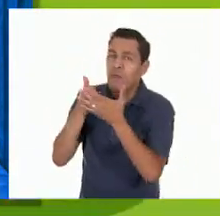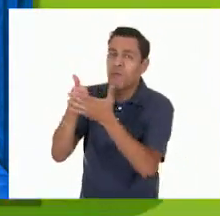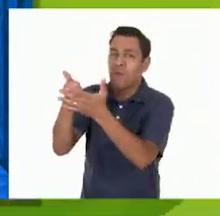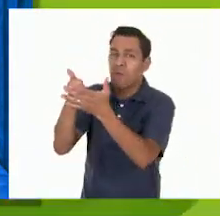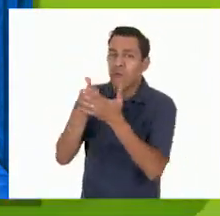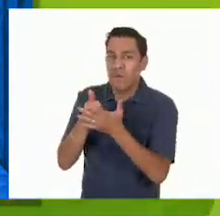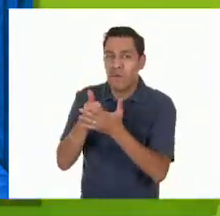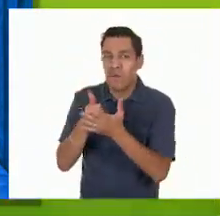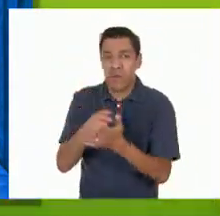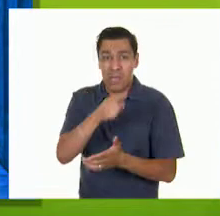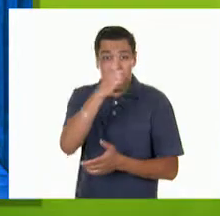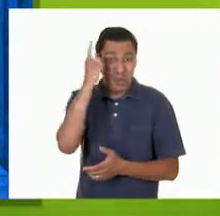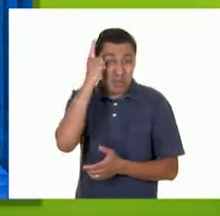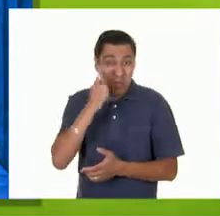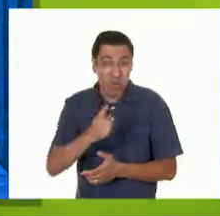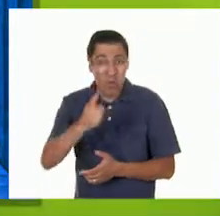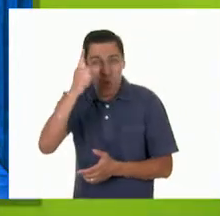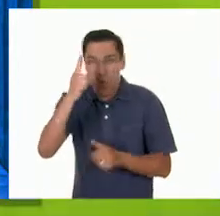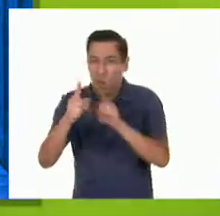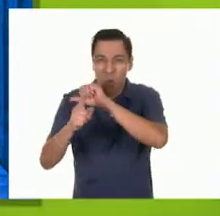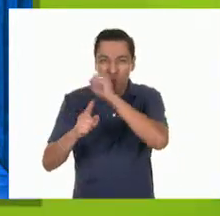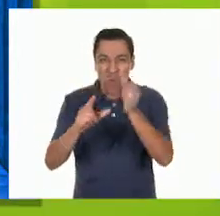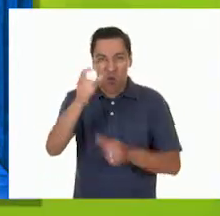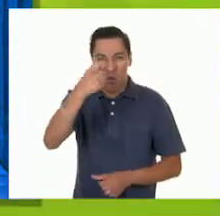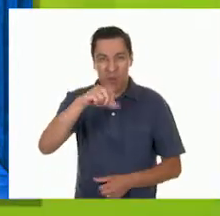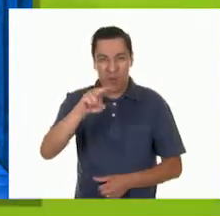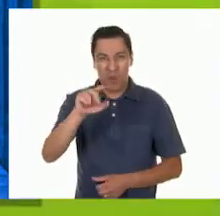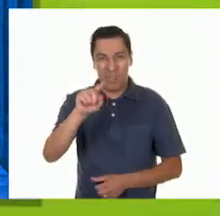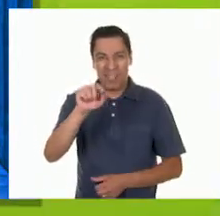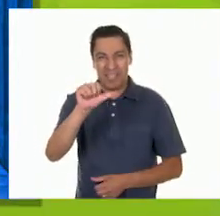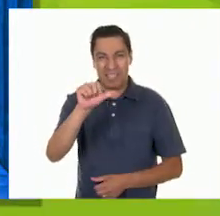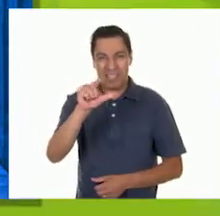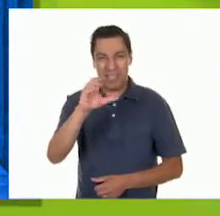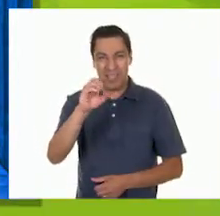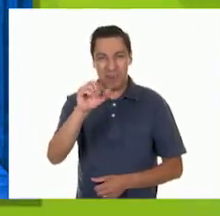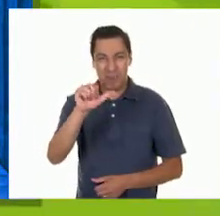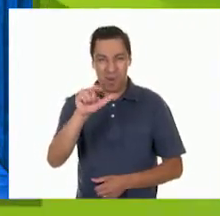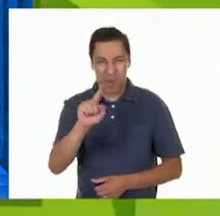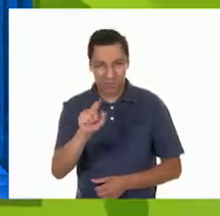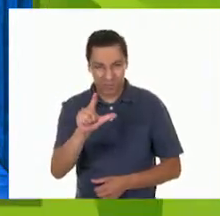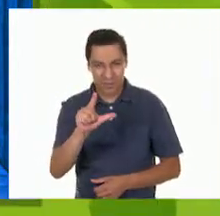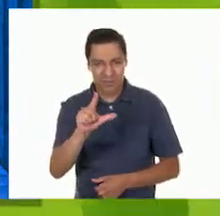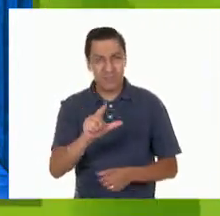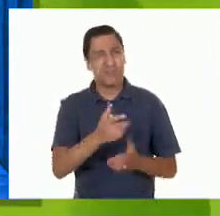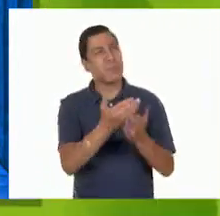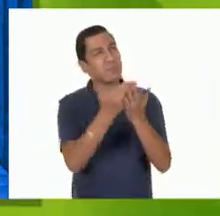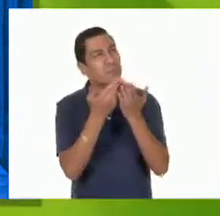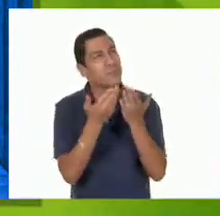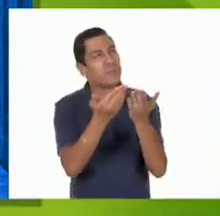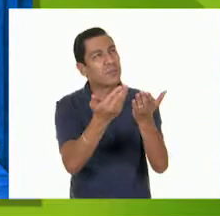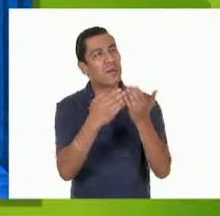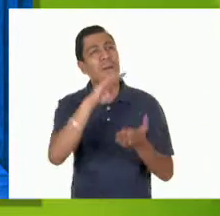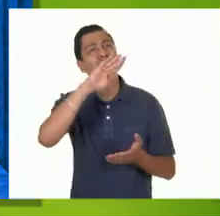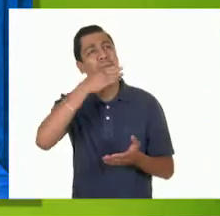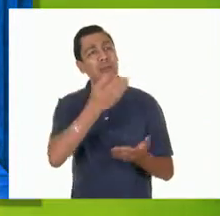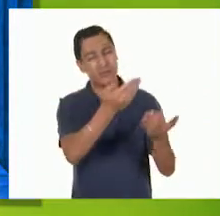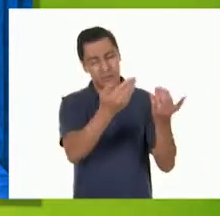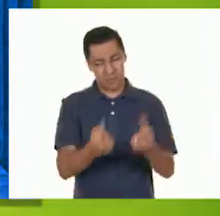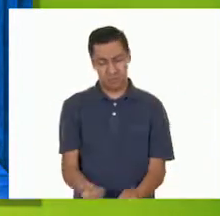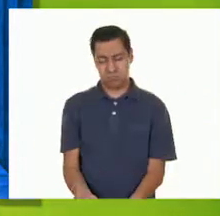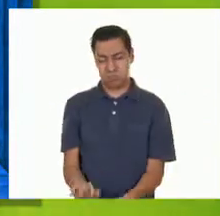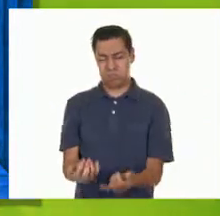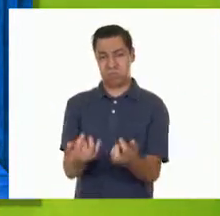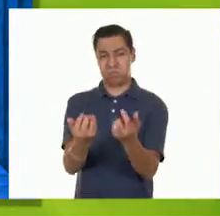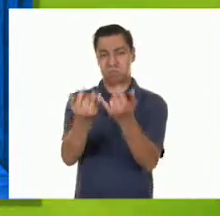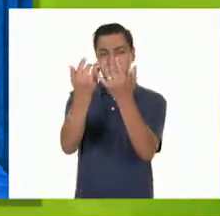quetzalcoátl danos el maíz xipe tótec necesitamos maíz